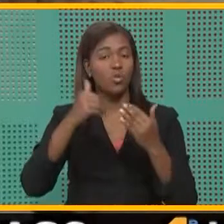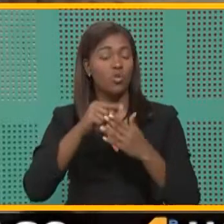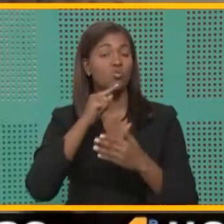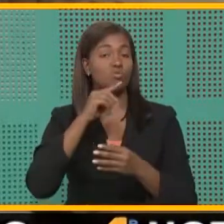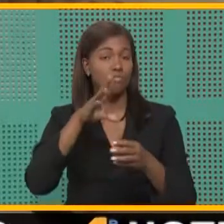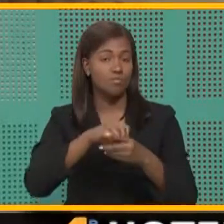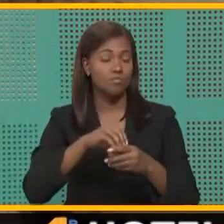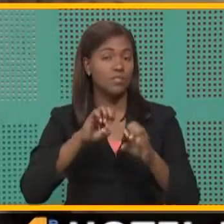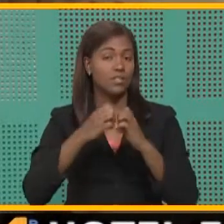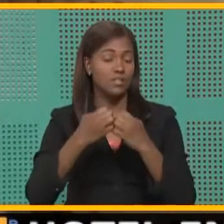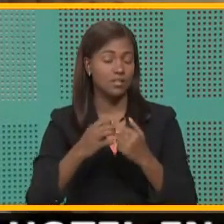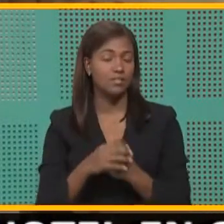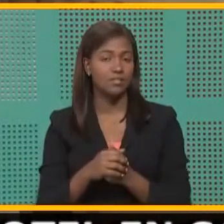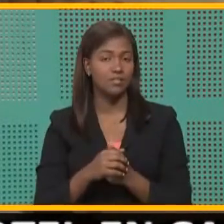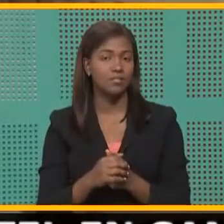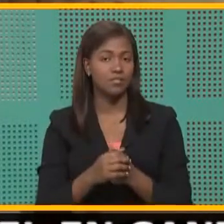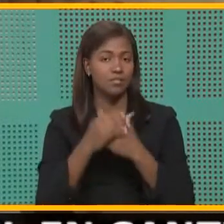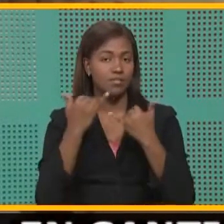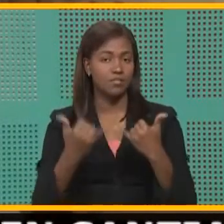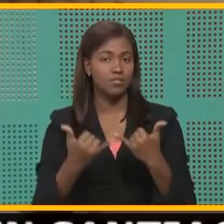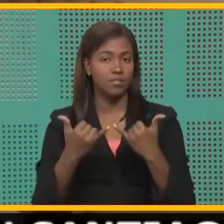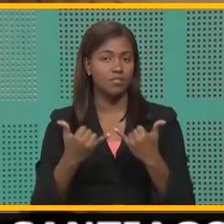este momento poder